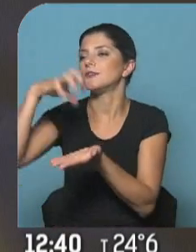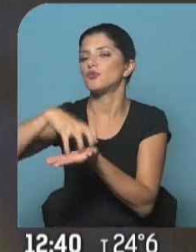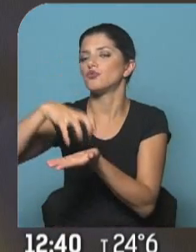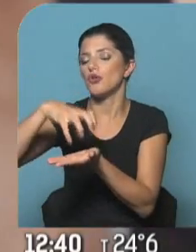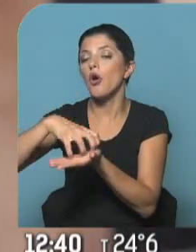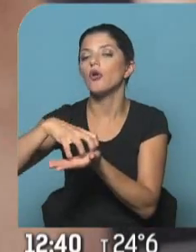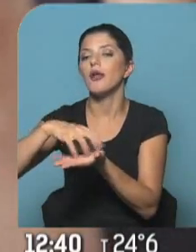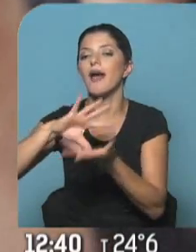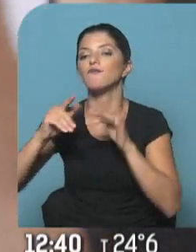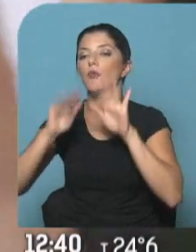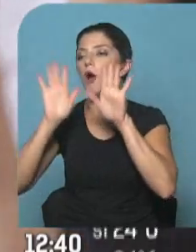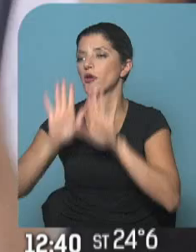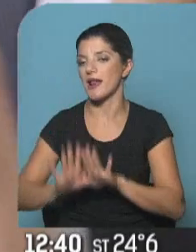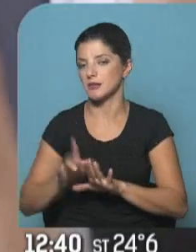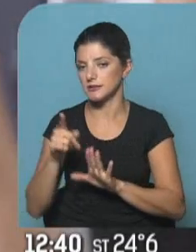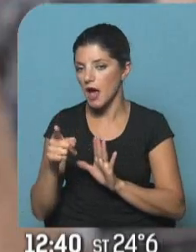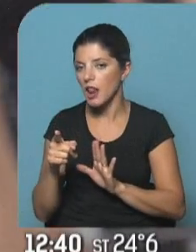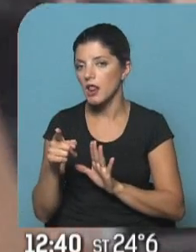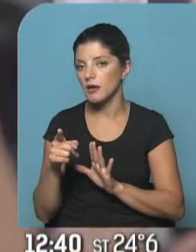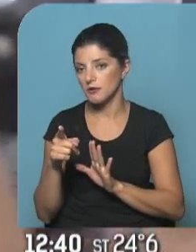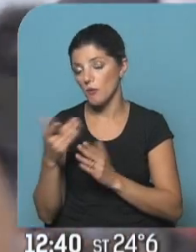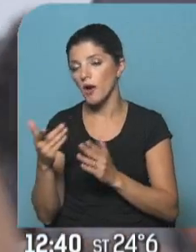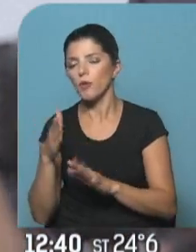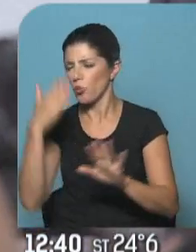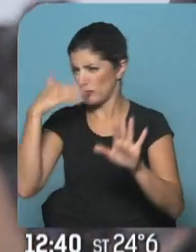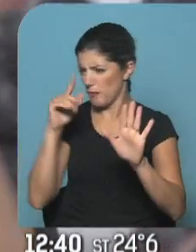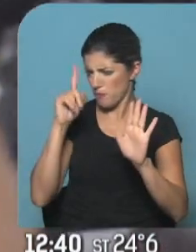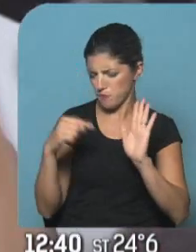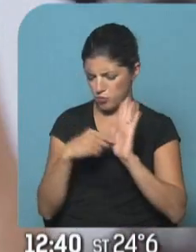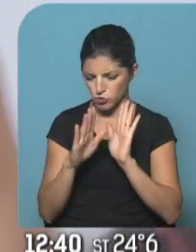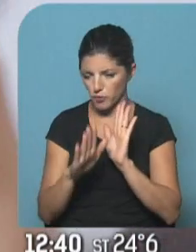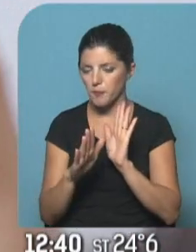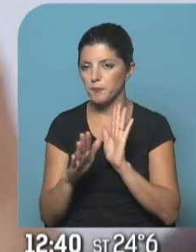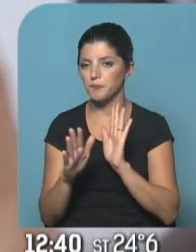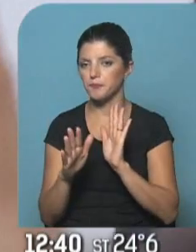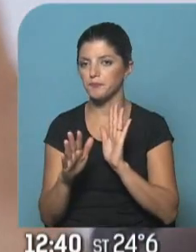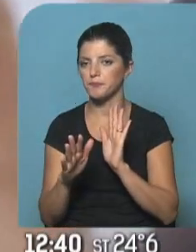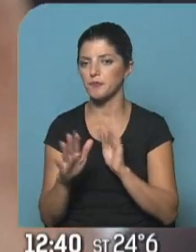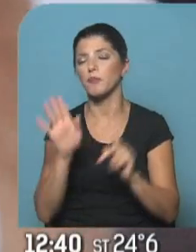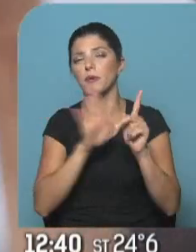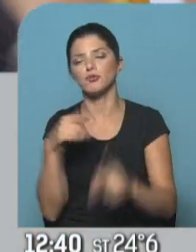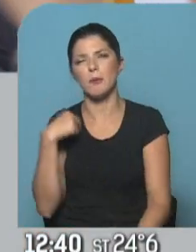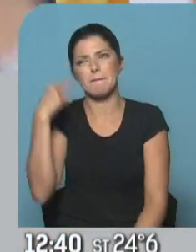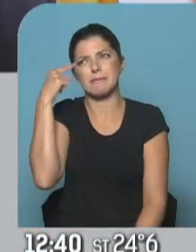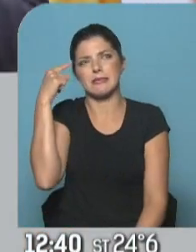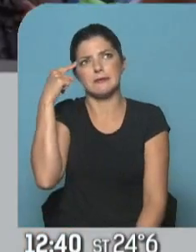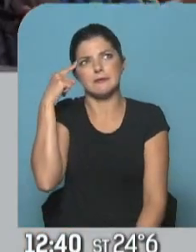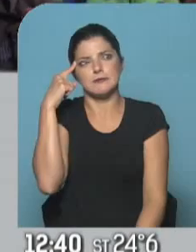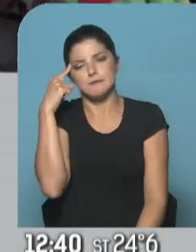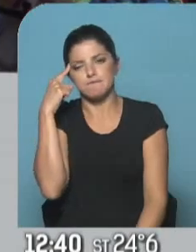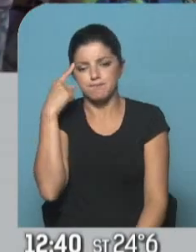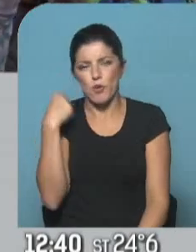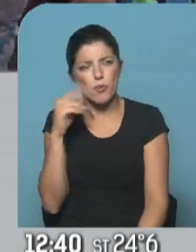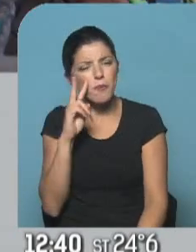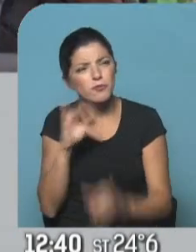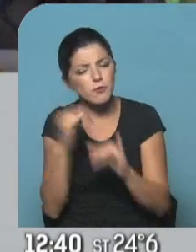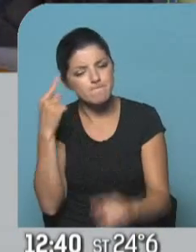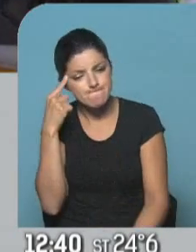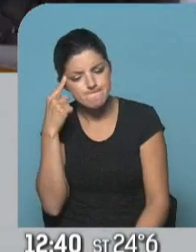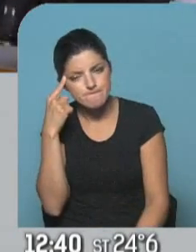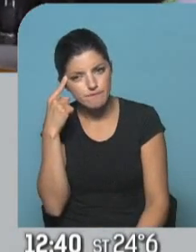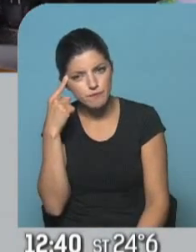una organicidad del Frente Amplio que permite... Y un último comentario, porque la pregunta que uno se formula detrás de esto, mirando el informe y demás, es: